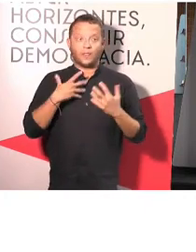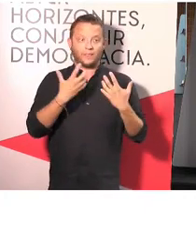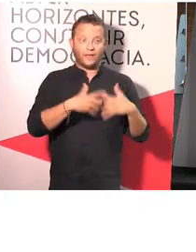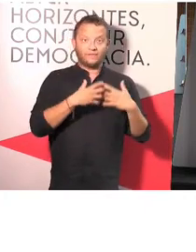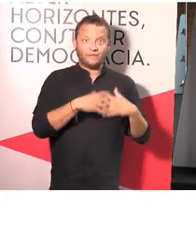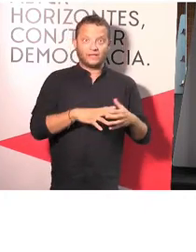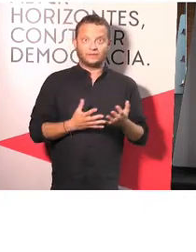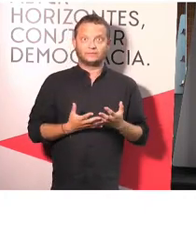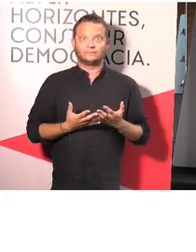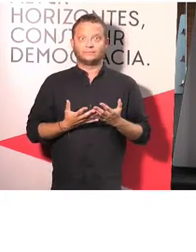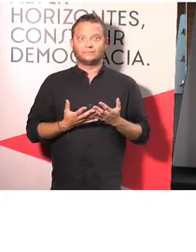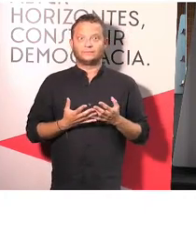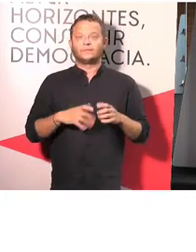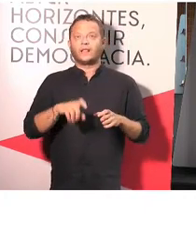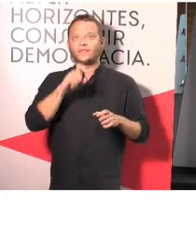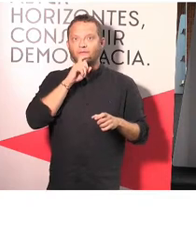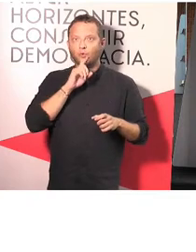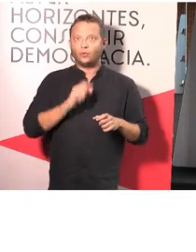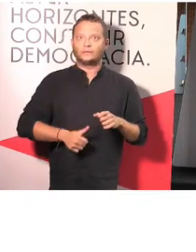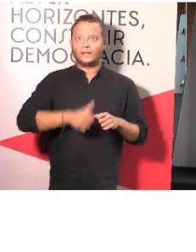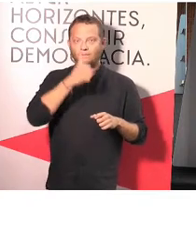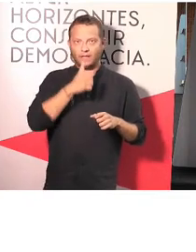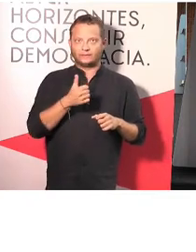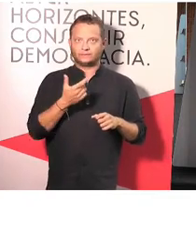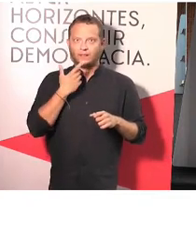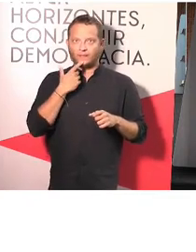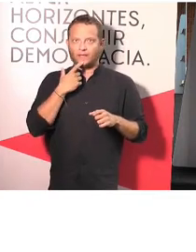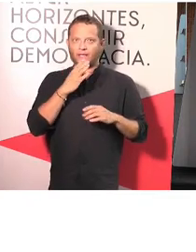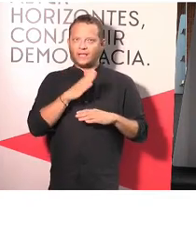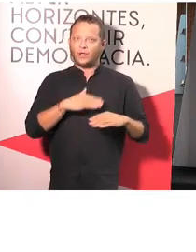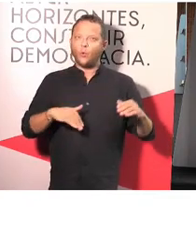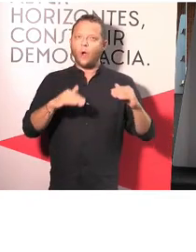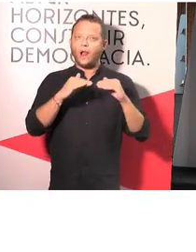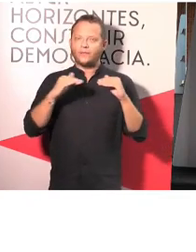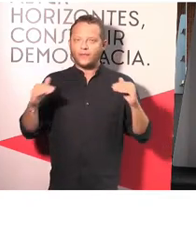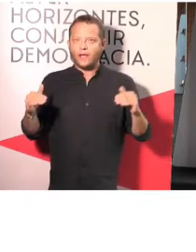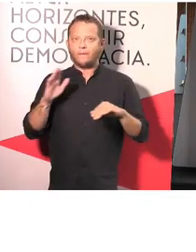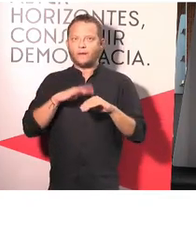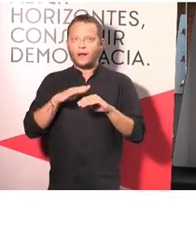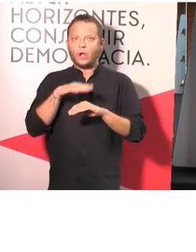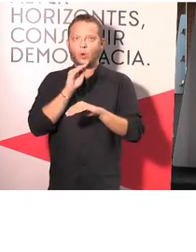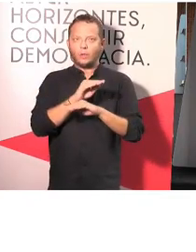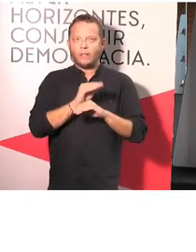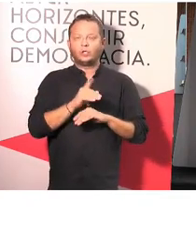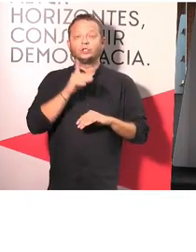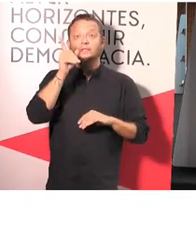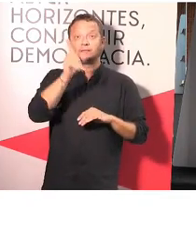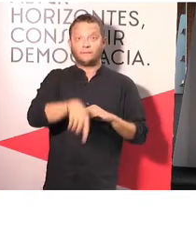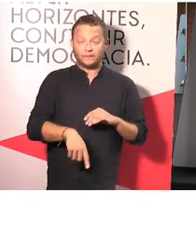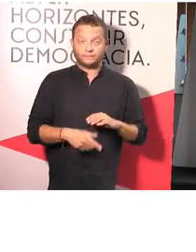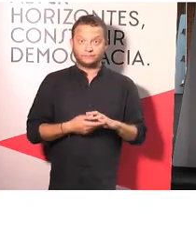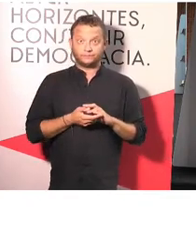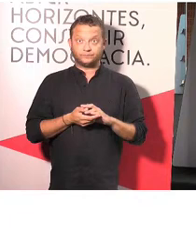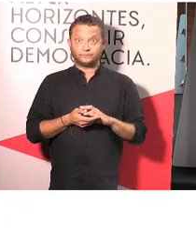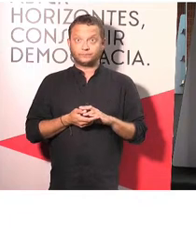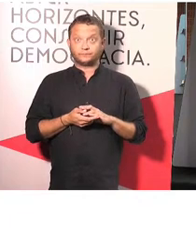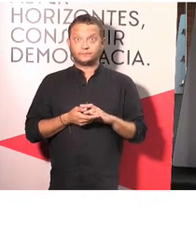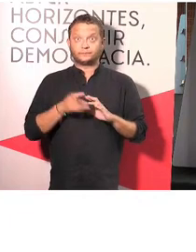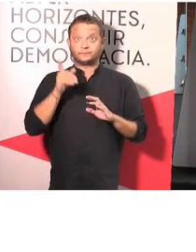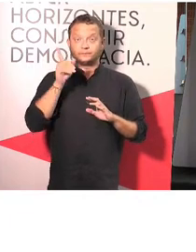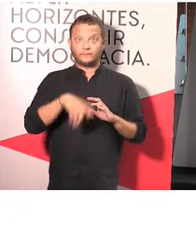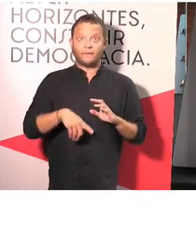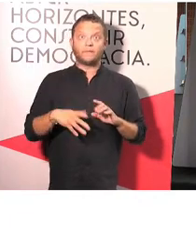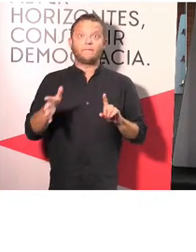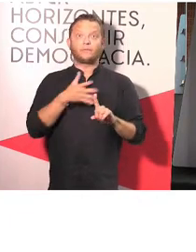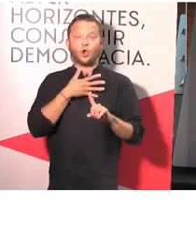fábricas, esto dificulta más una distribución igualitaria de los cuidados y también agudizado las